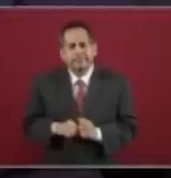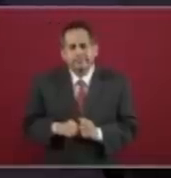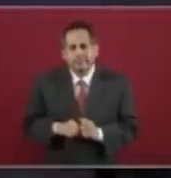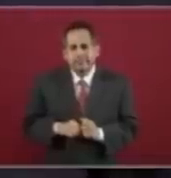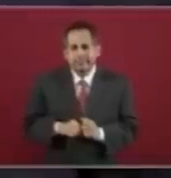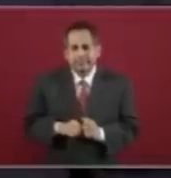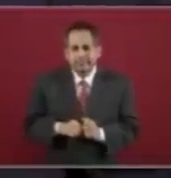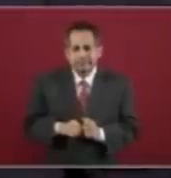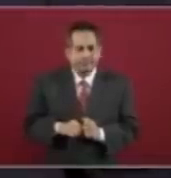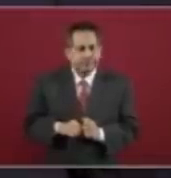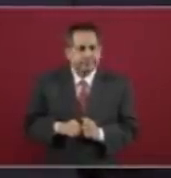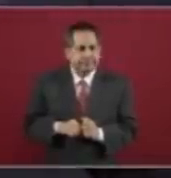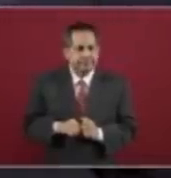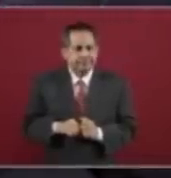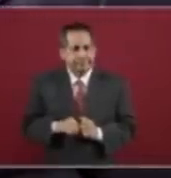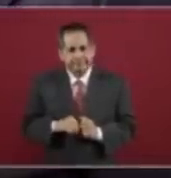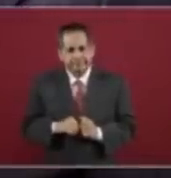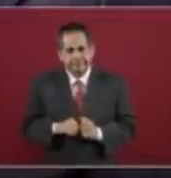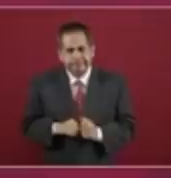más